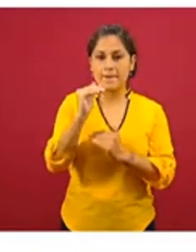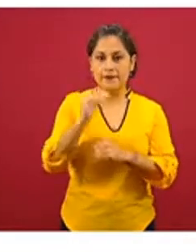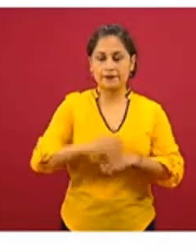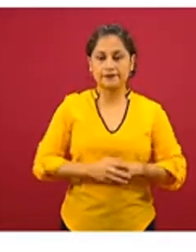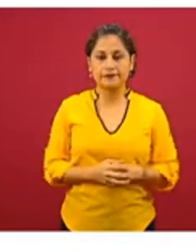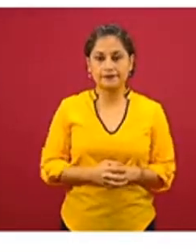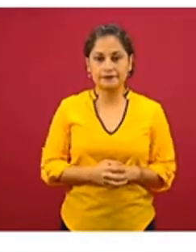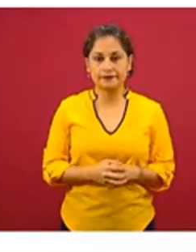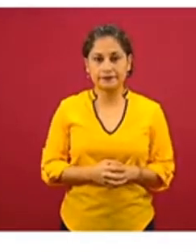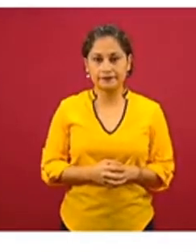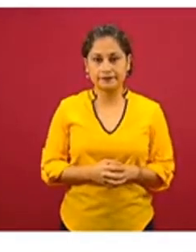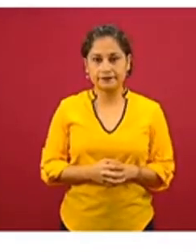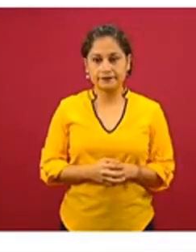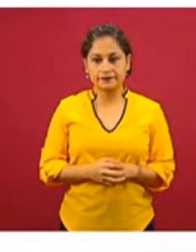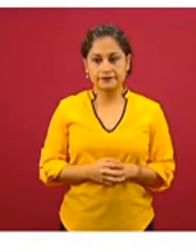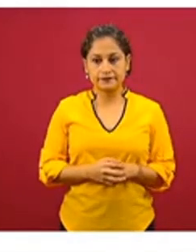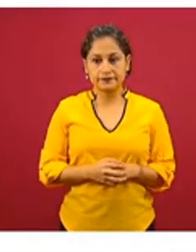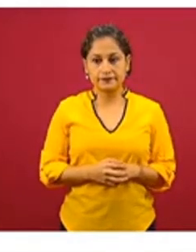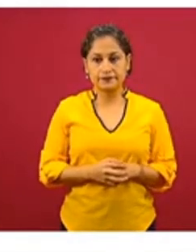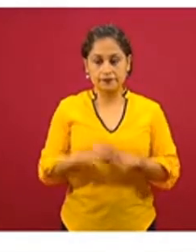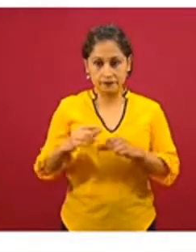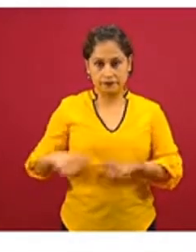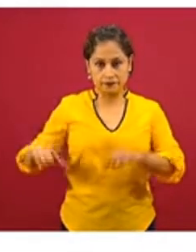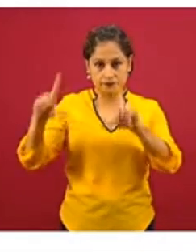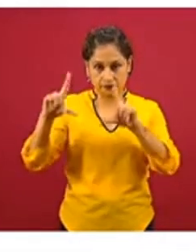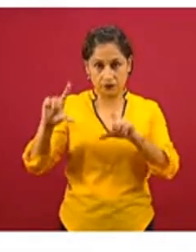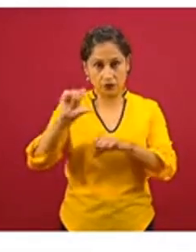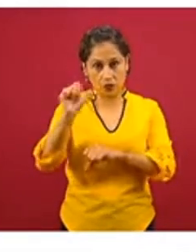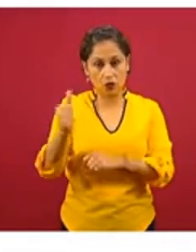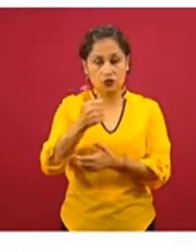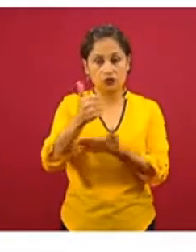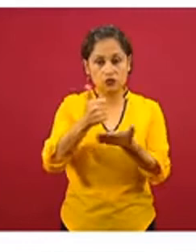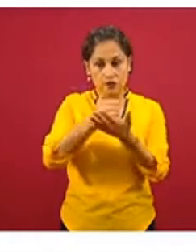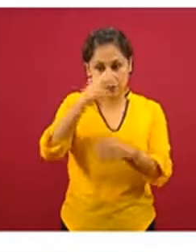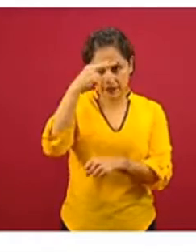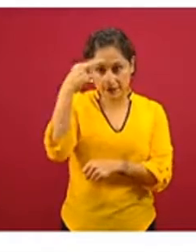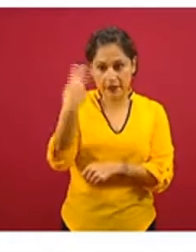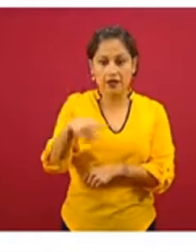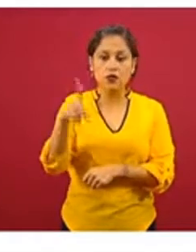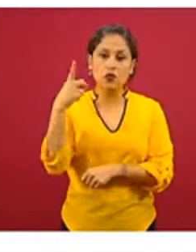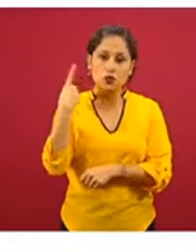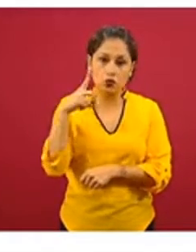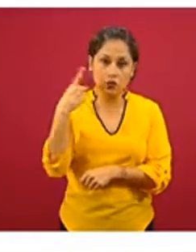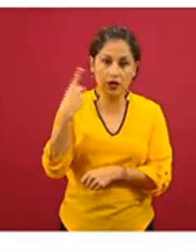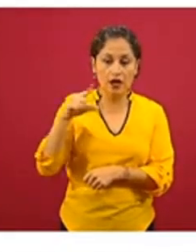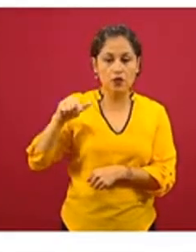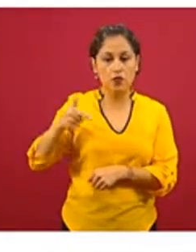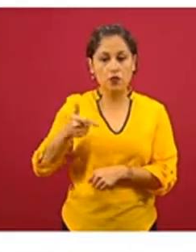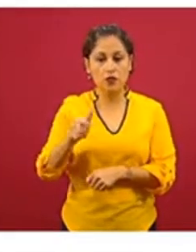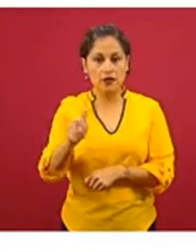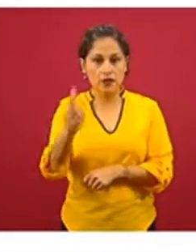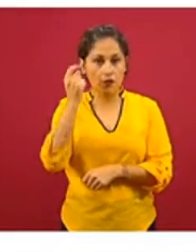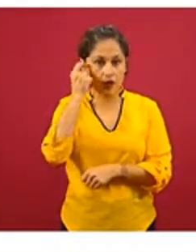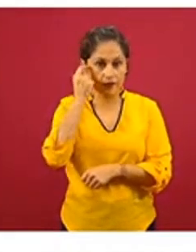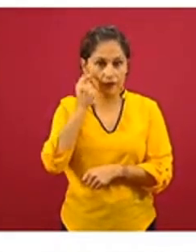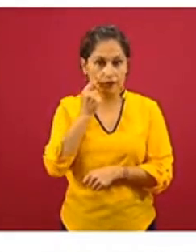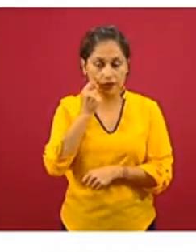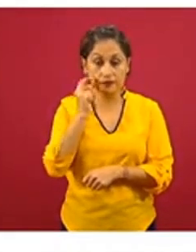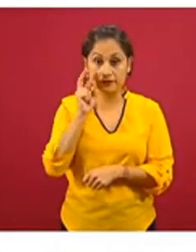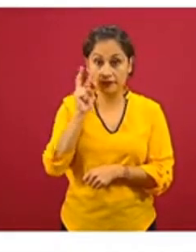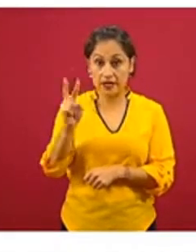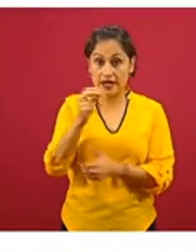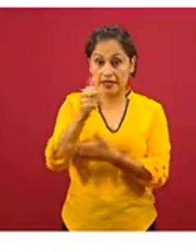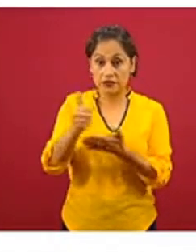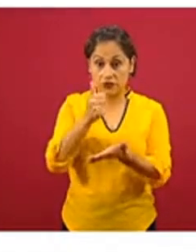favor. Los siguientes 4 estados: Ciudad de México, Durango, Guanajuato y Guerrero. La Ciudad de México también muy